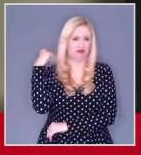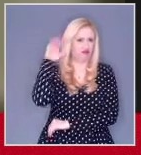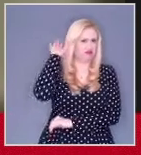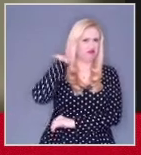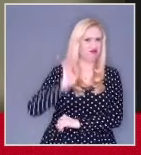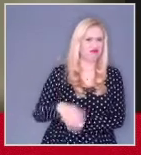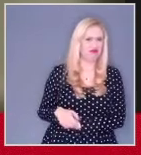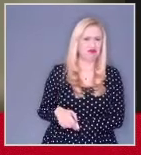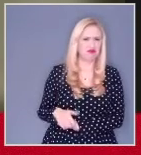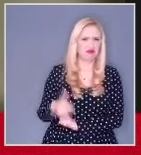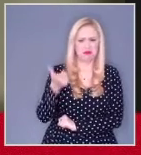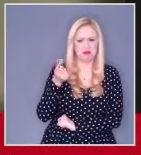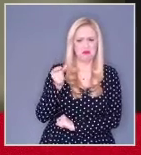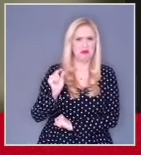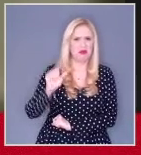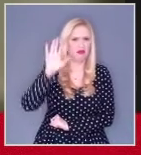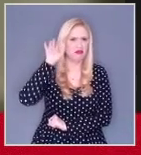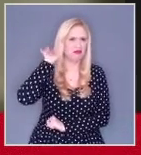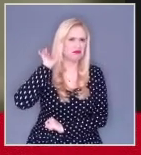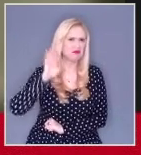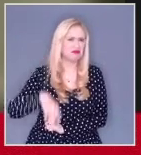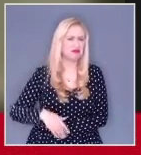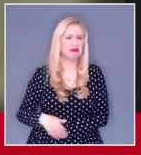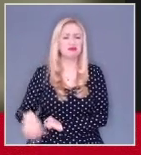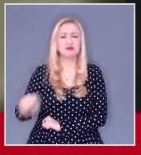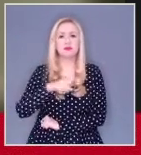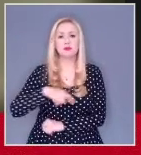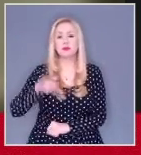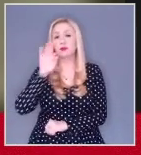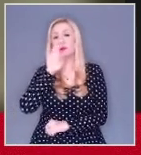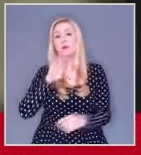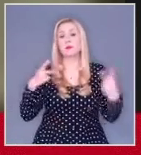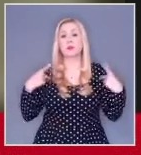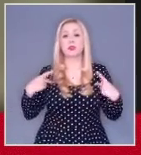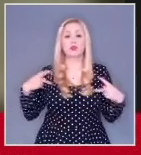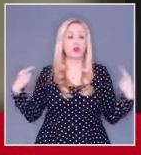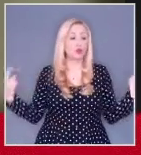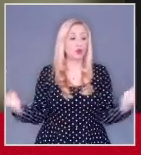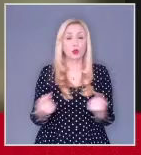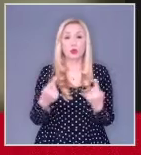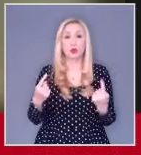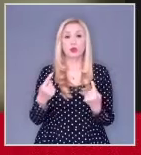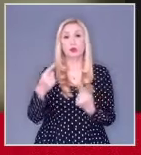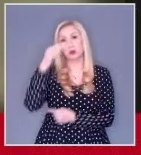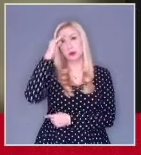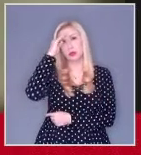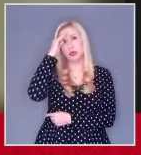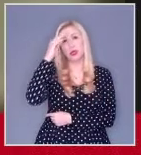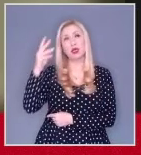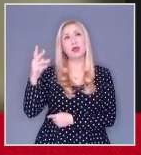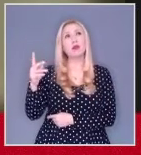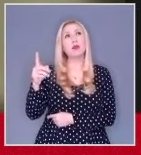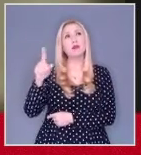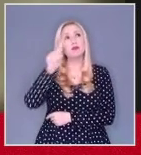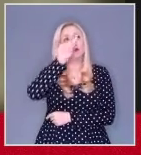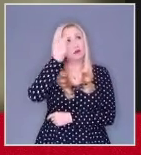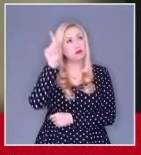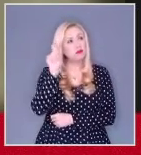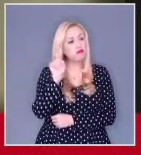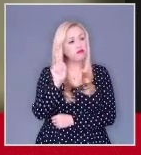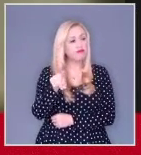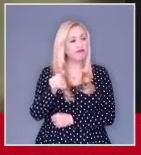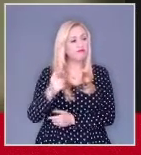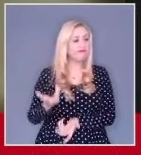nosotros como ciudadanos no podamos responder esa pregunta de una manera en la que